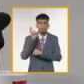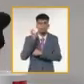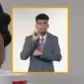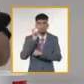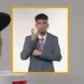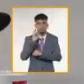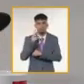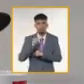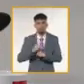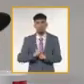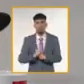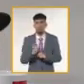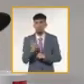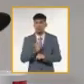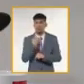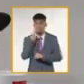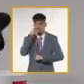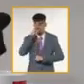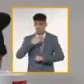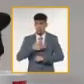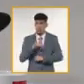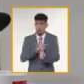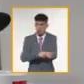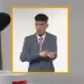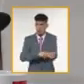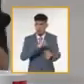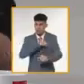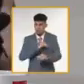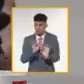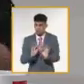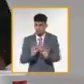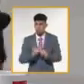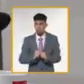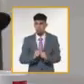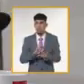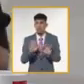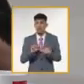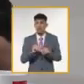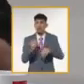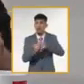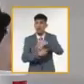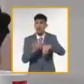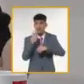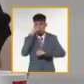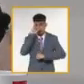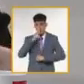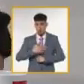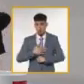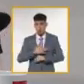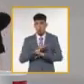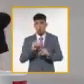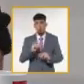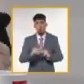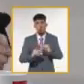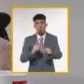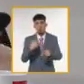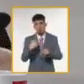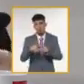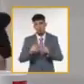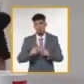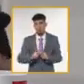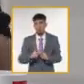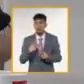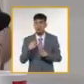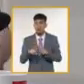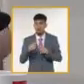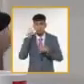exactamente, de la cual nosotros también la tenemos en el ADN. Y segundo, cuando se empieza a cubanizar, se vuelve un proceso todavía más autóctono. Lo otro que también nos debe